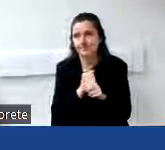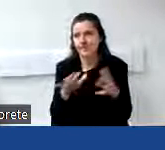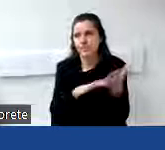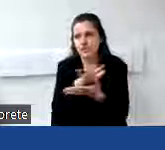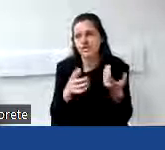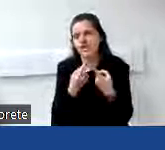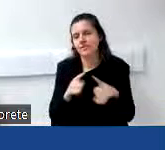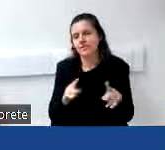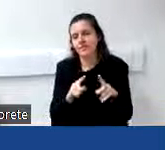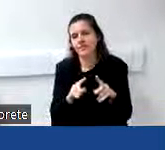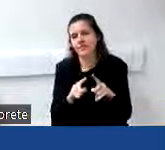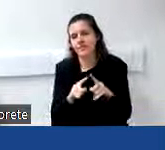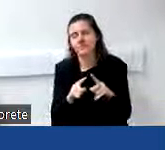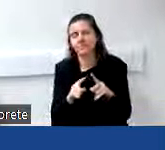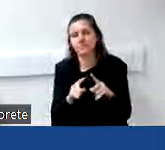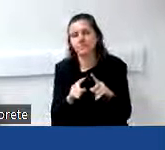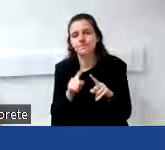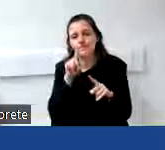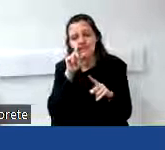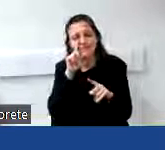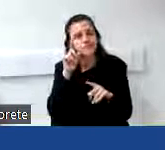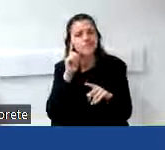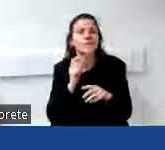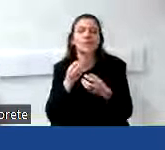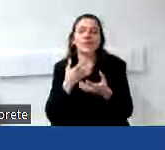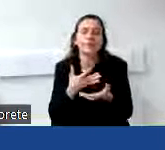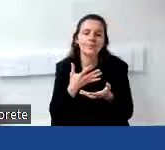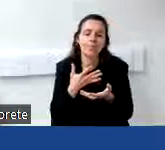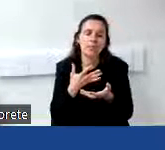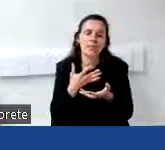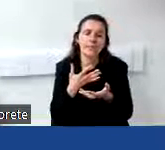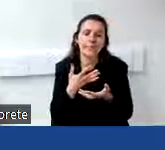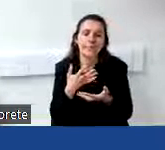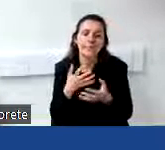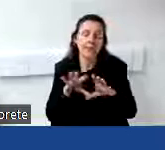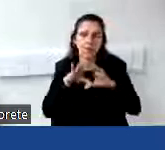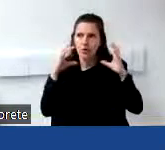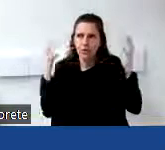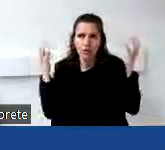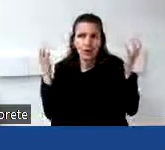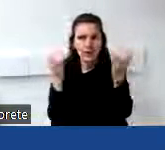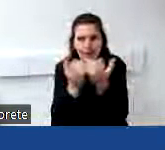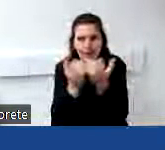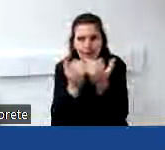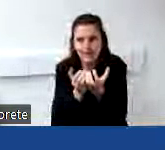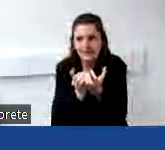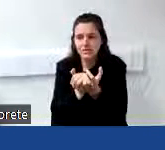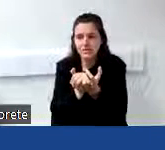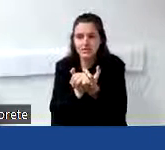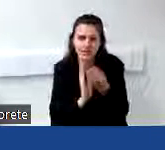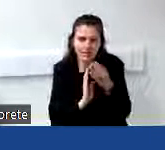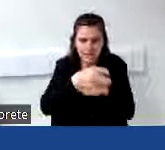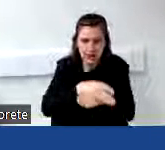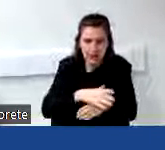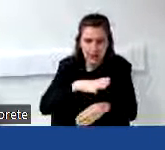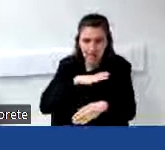bueno, implementar estrategias en pos de la accesibilidad universal, esto como decir, bueno, no podemos hoy generar una accesibilidad universal, pero podemos sí empezar a trabajar por